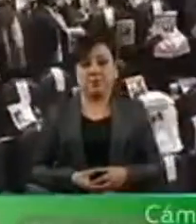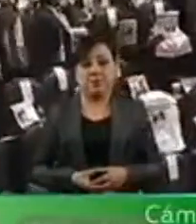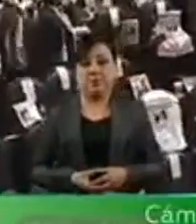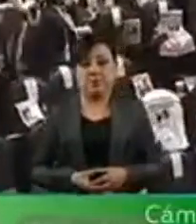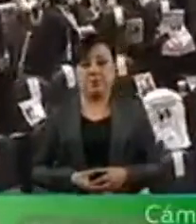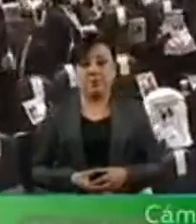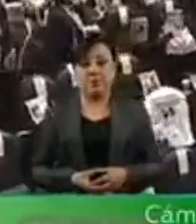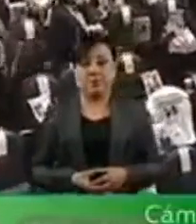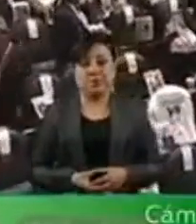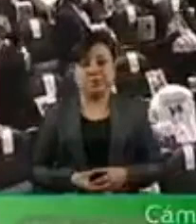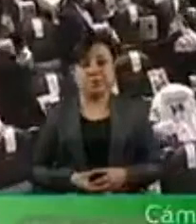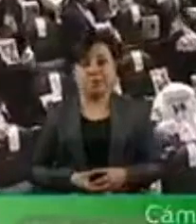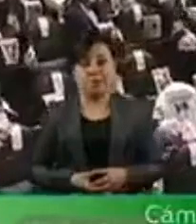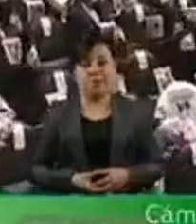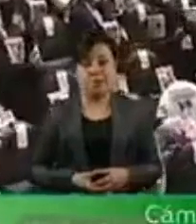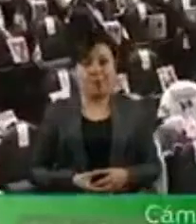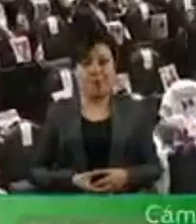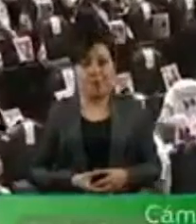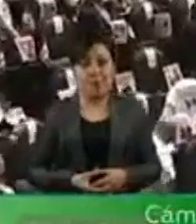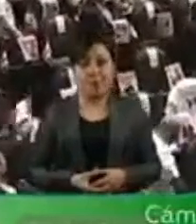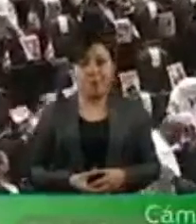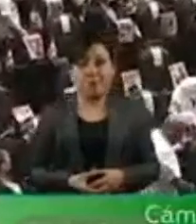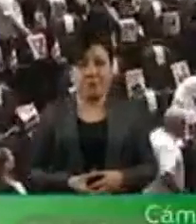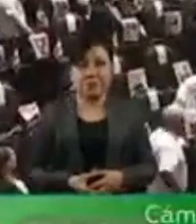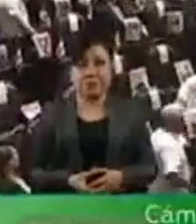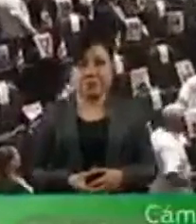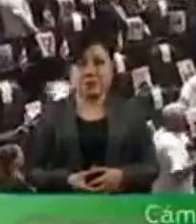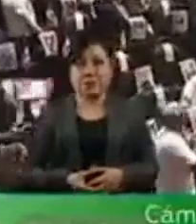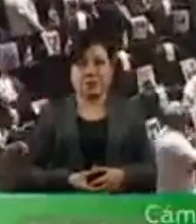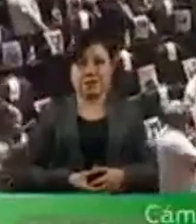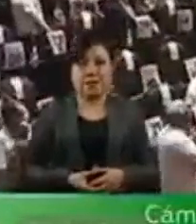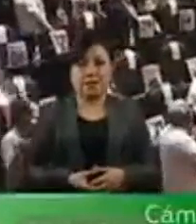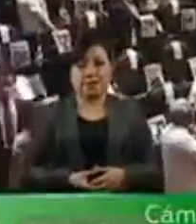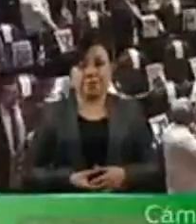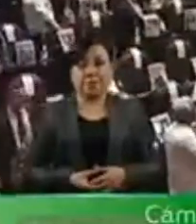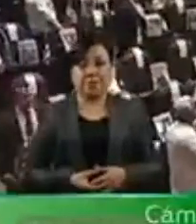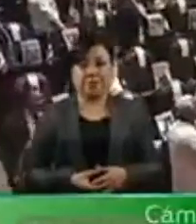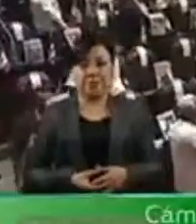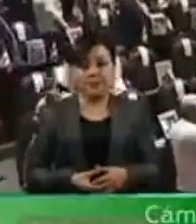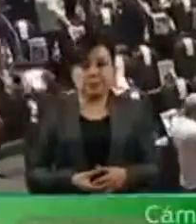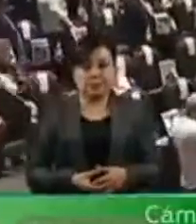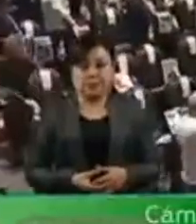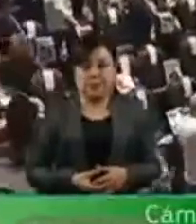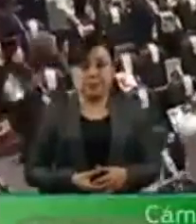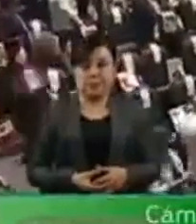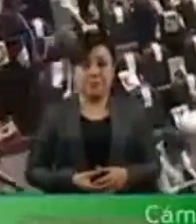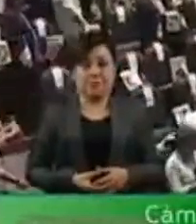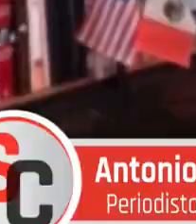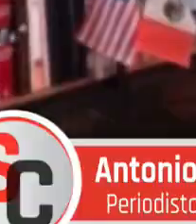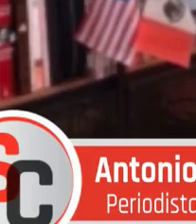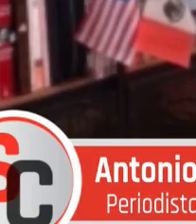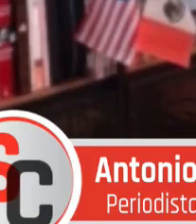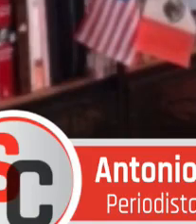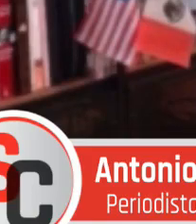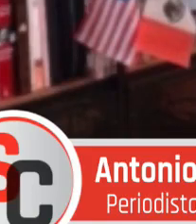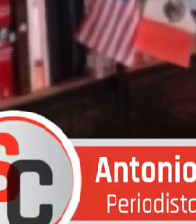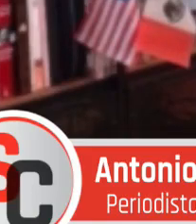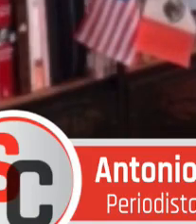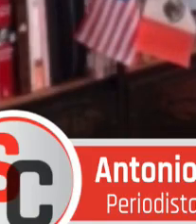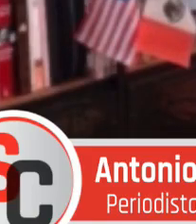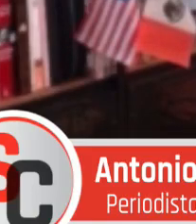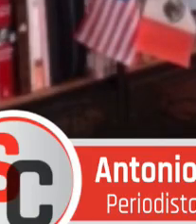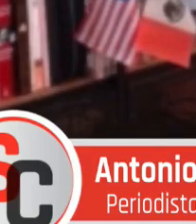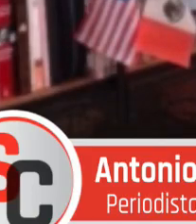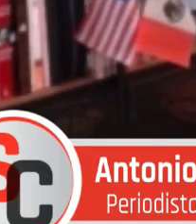escucha. No le queda al mexicano de otra, porque se enlazan todas las estaciones a las 10, si no me equivoco, a las 10 de